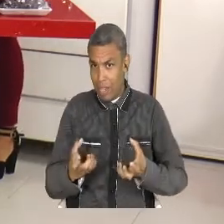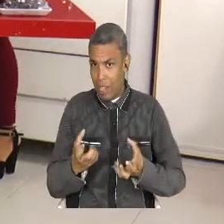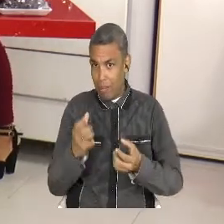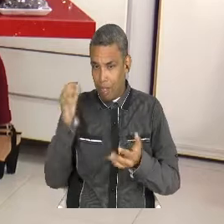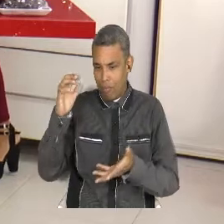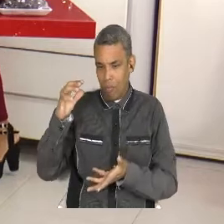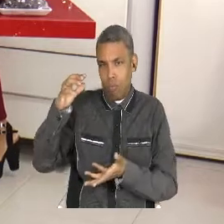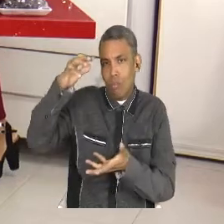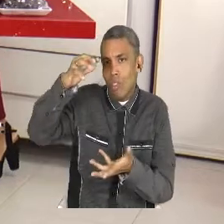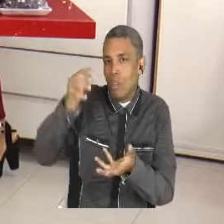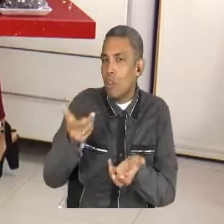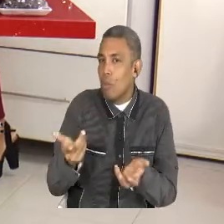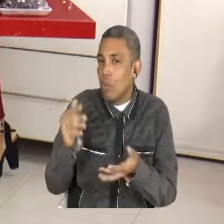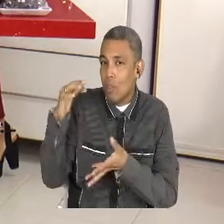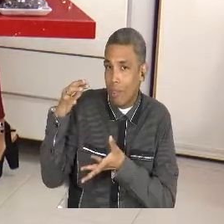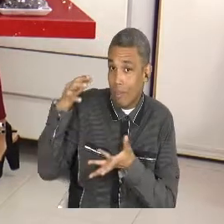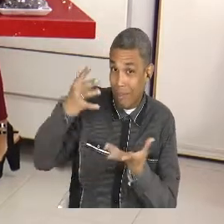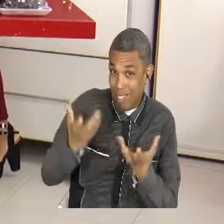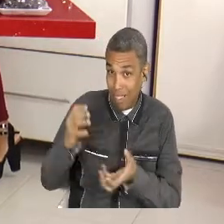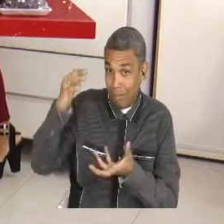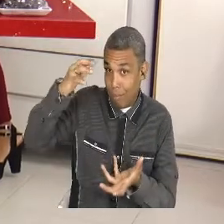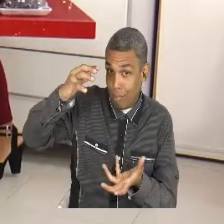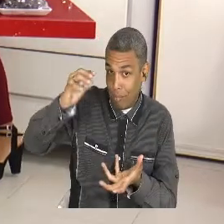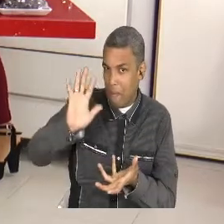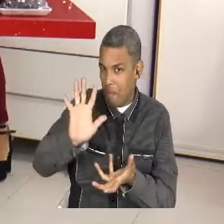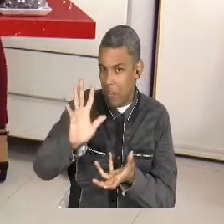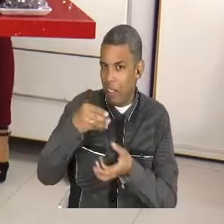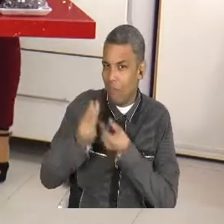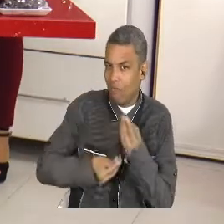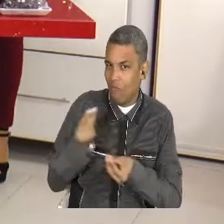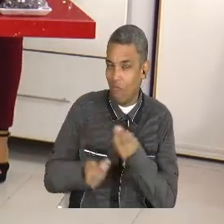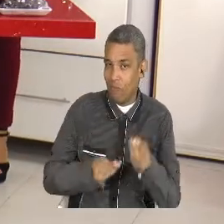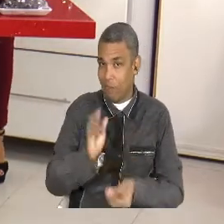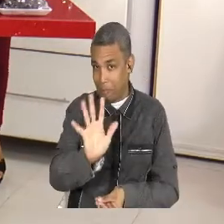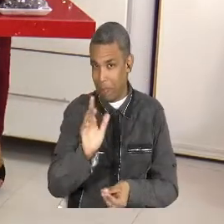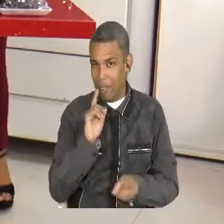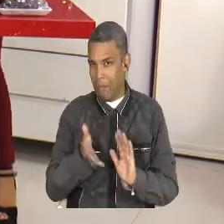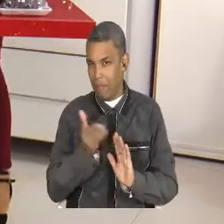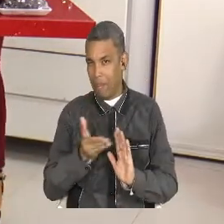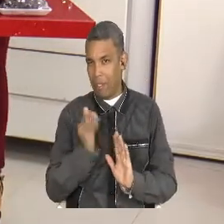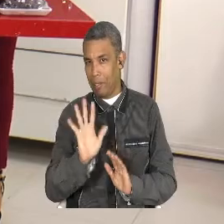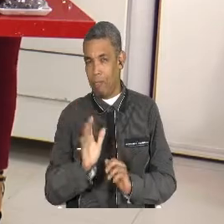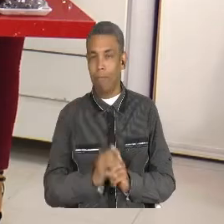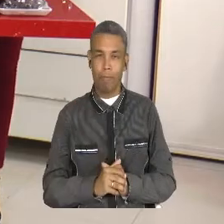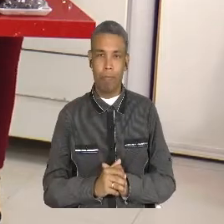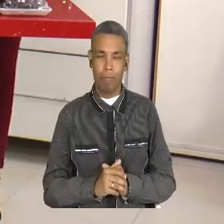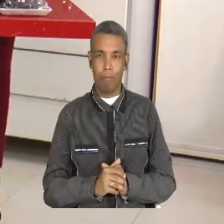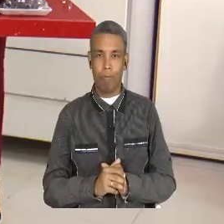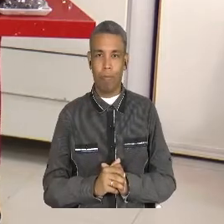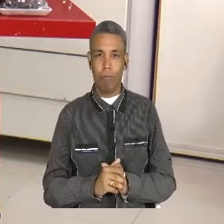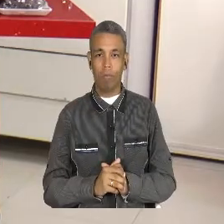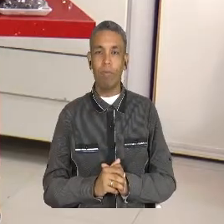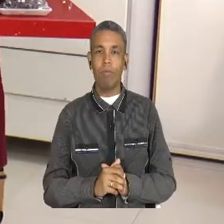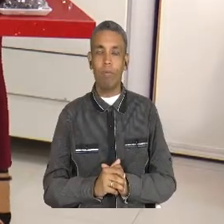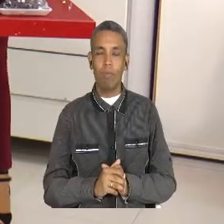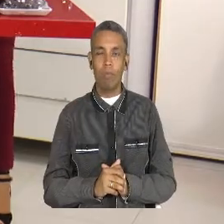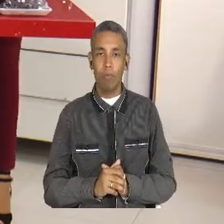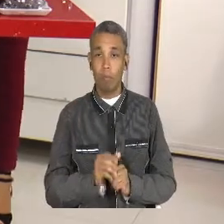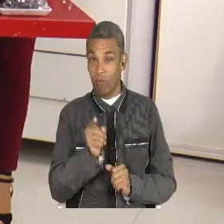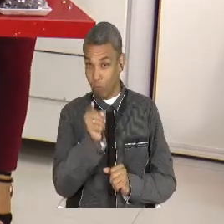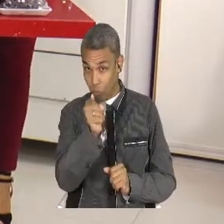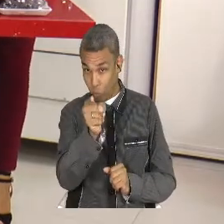Pues muy fácil, vamos a correrla un poquitico para acá. Nos la vamos a ganar muy fácil, Don Libardo, porque vamos a invitar a que las personas que nos están